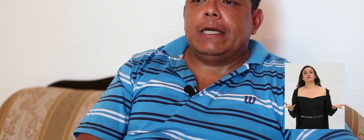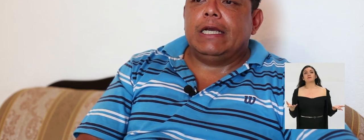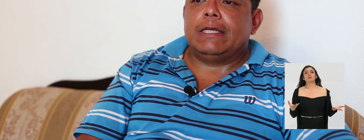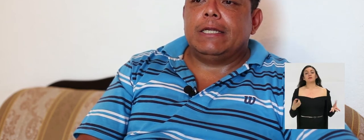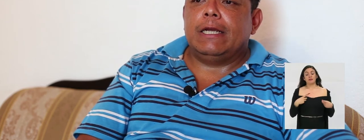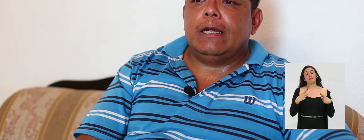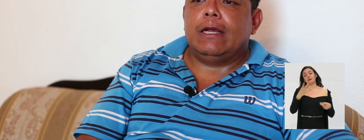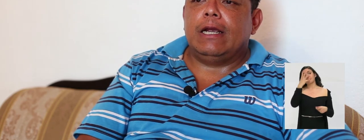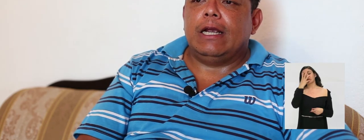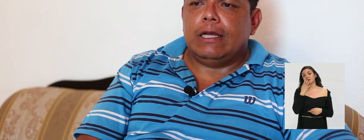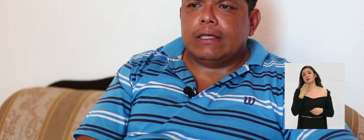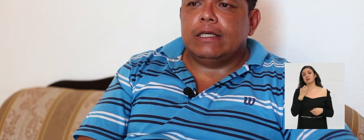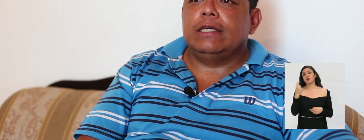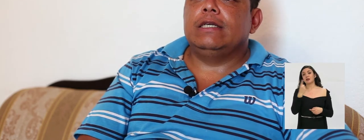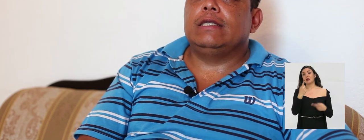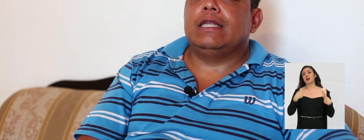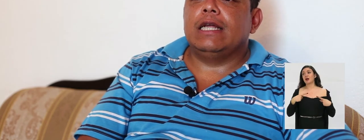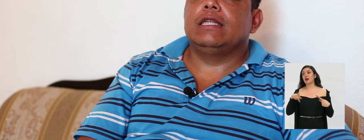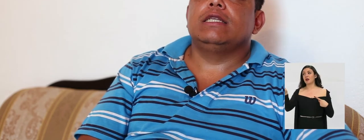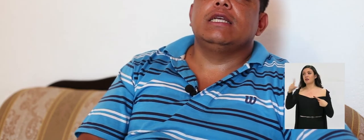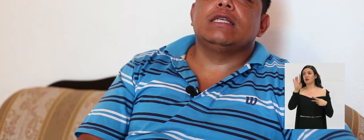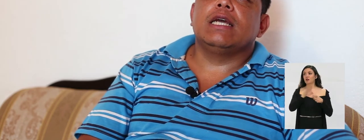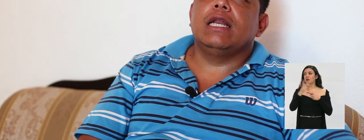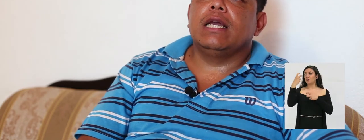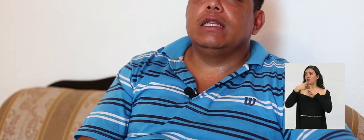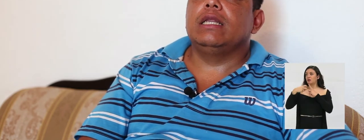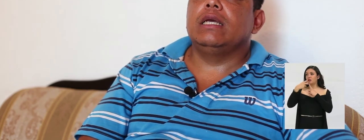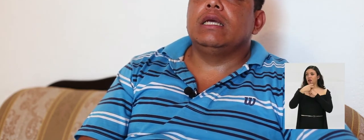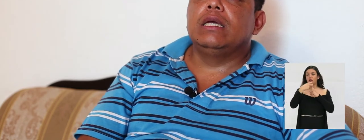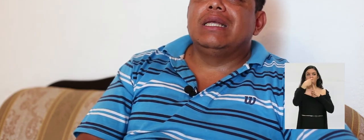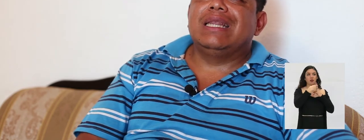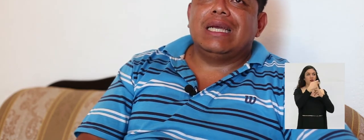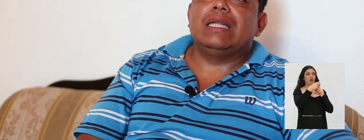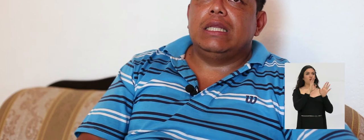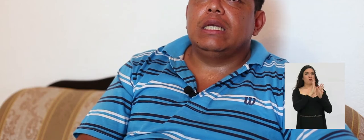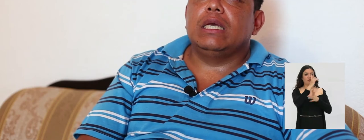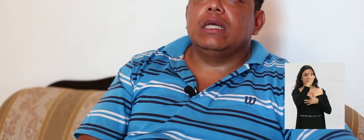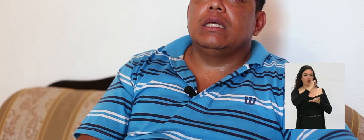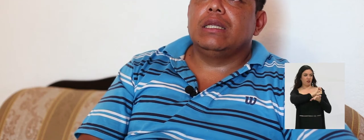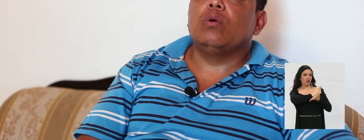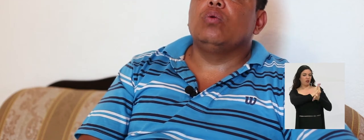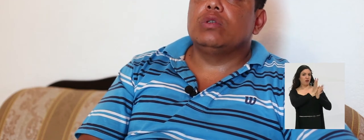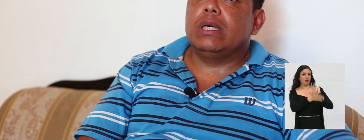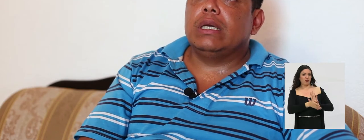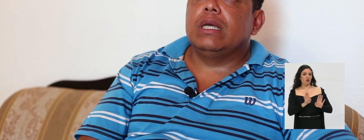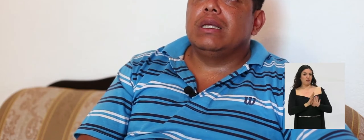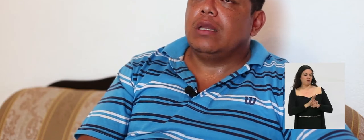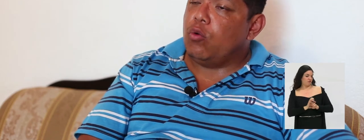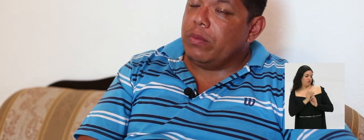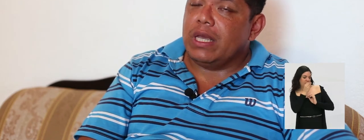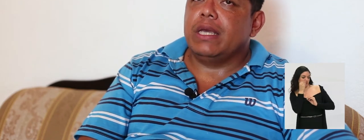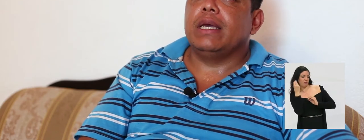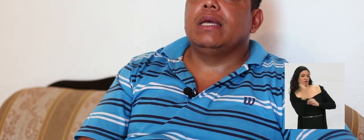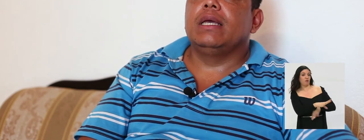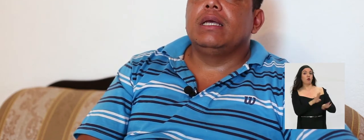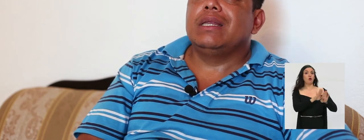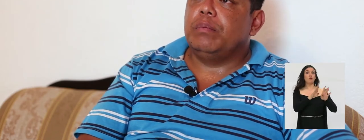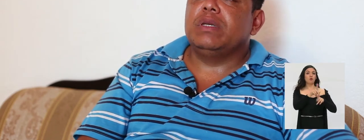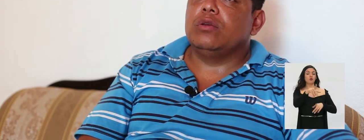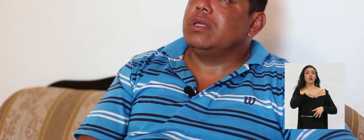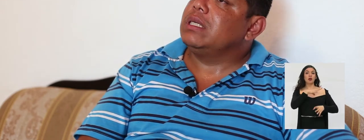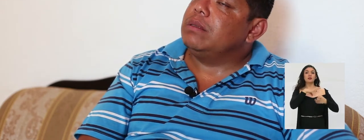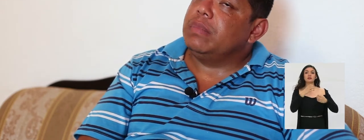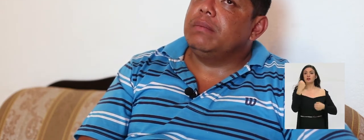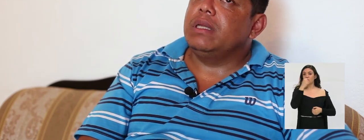que sí te da tristeza que la gente te critique, te juzgue, te humille,